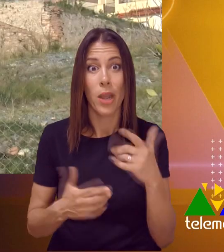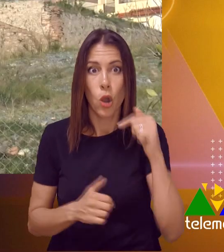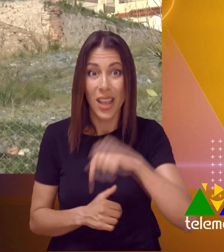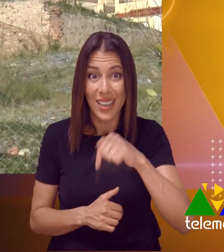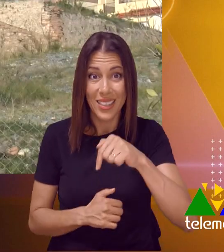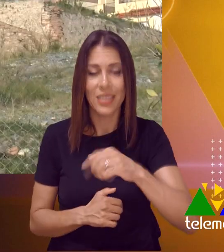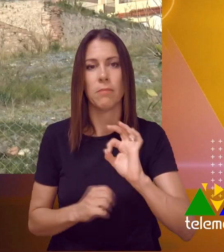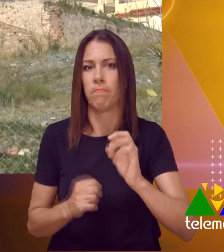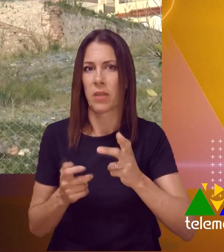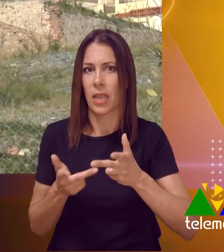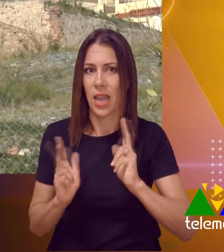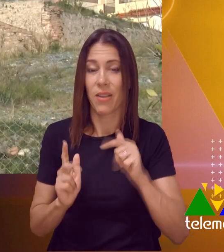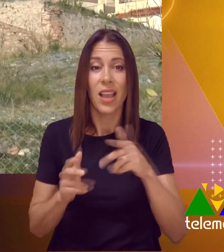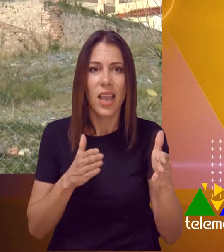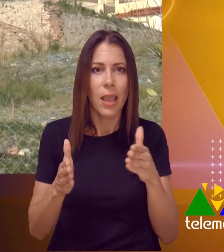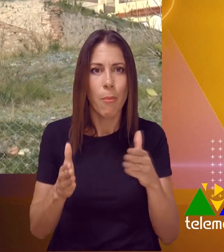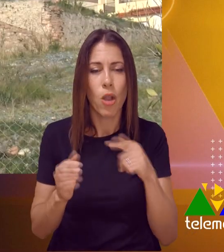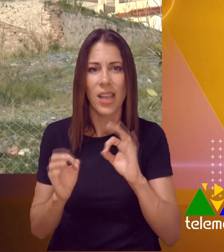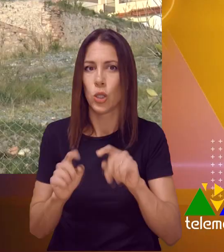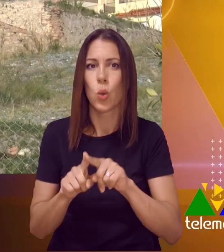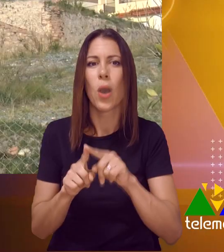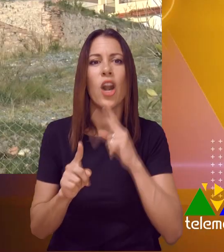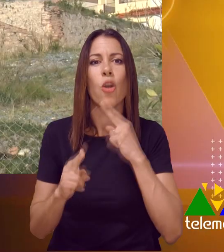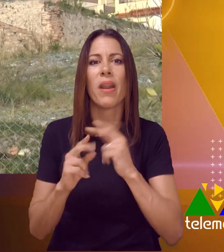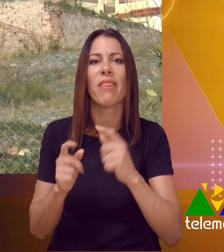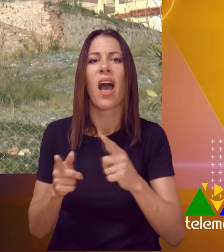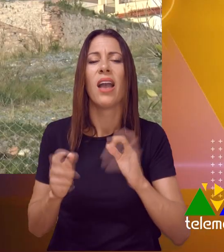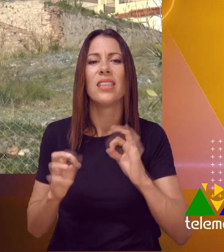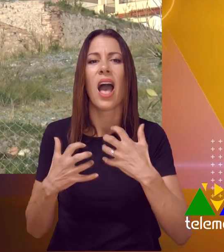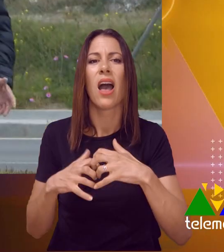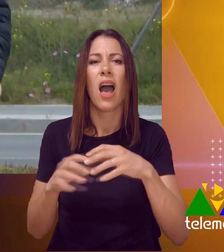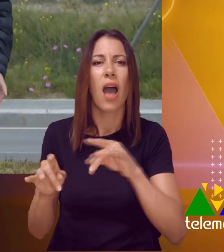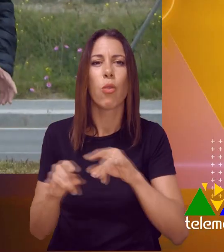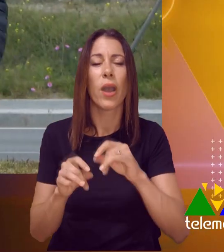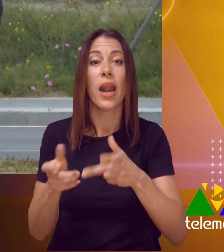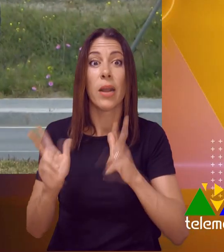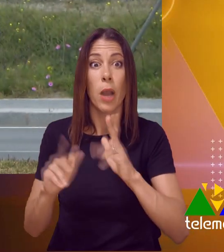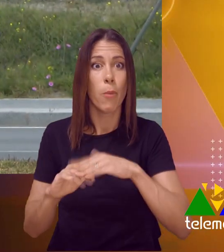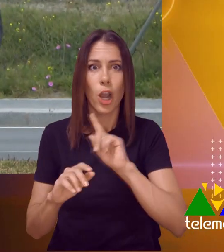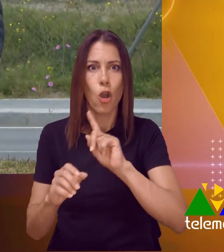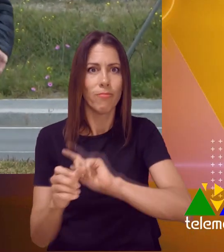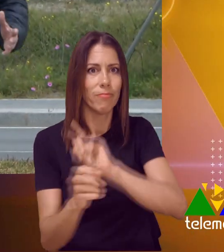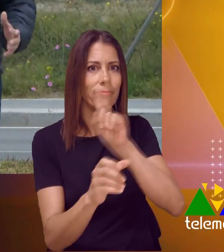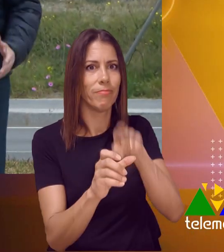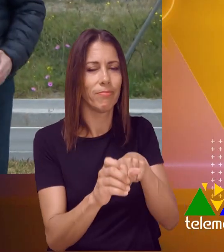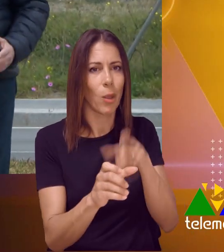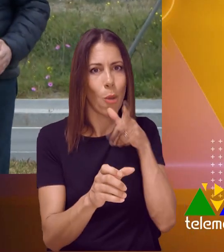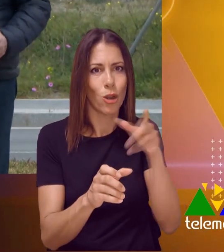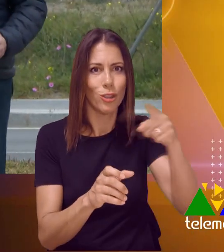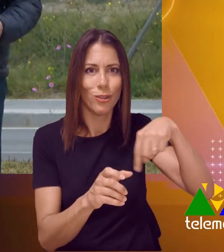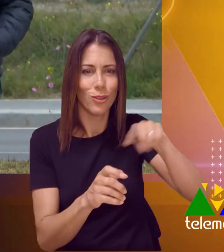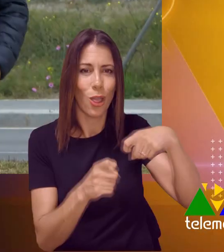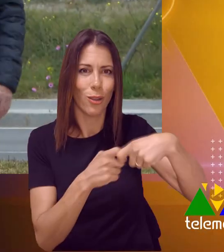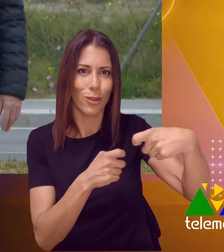libre. En aquella época se decía azucarera libre, porque no entró a formar parte del TRUS, como